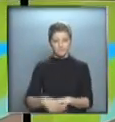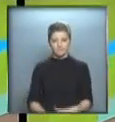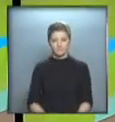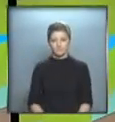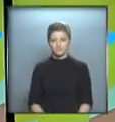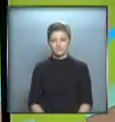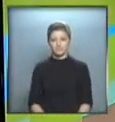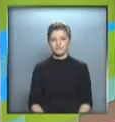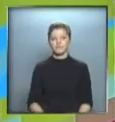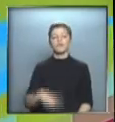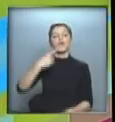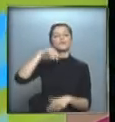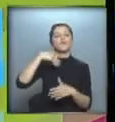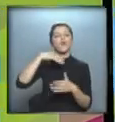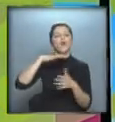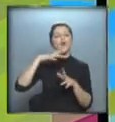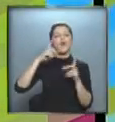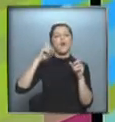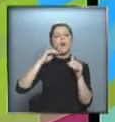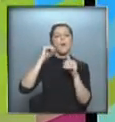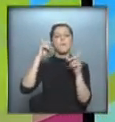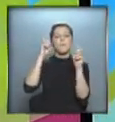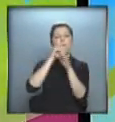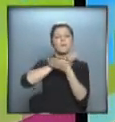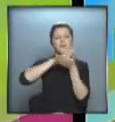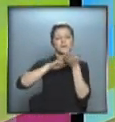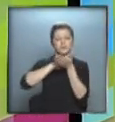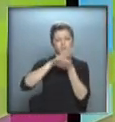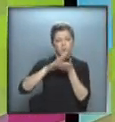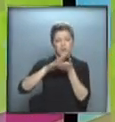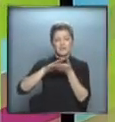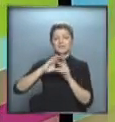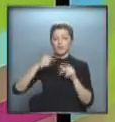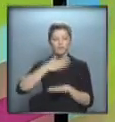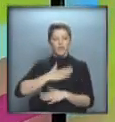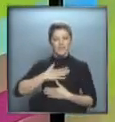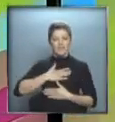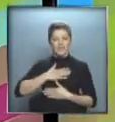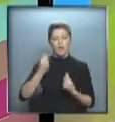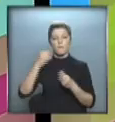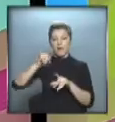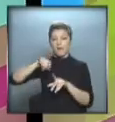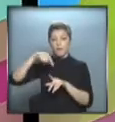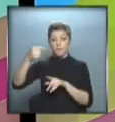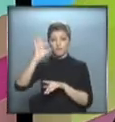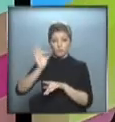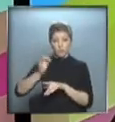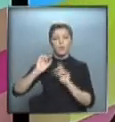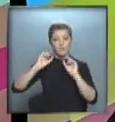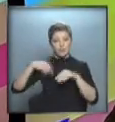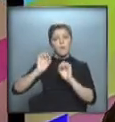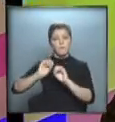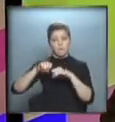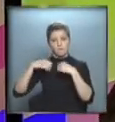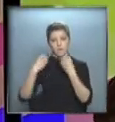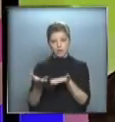que la gente realmente viva mejor, sea más feliz. Con lo cual estamos tranquilos y esperamos acá a octubre mejorar, aumentar el